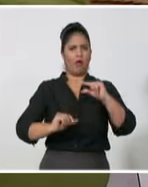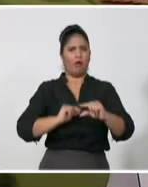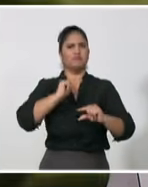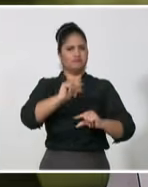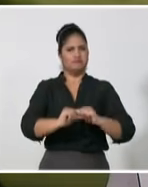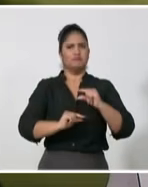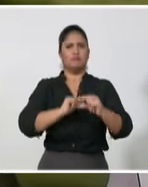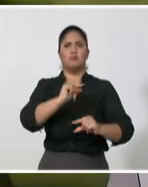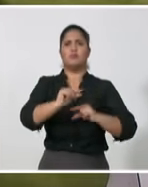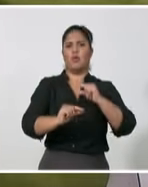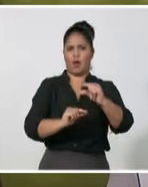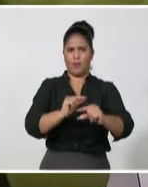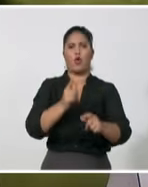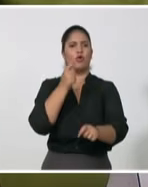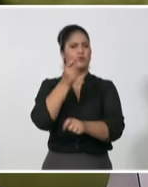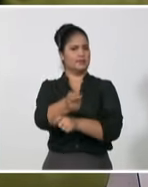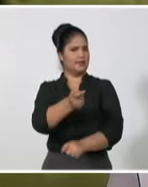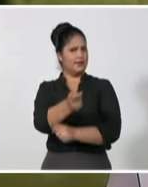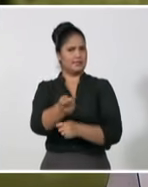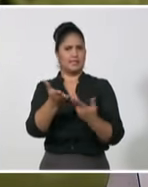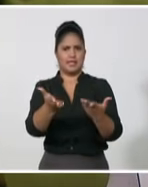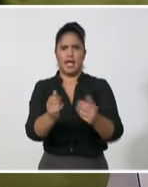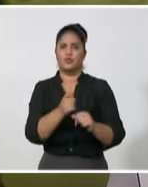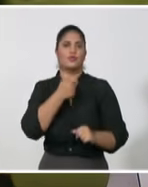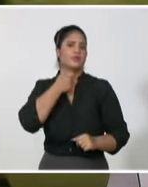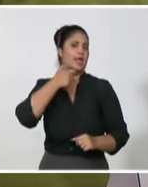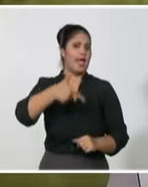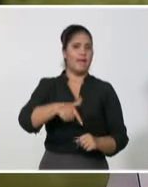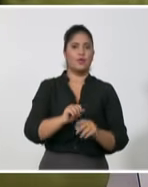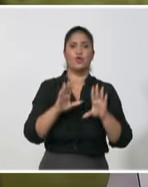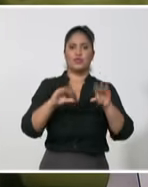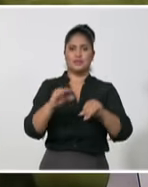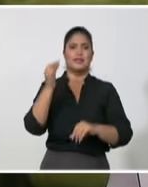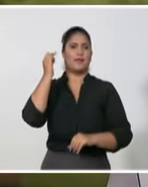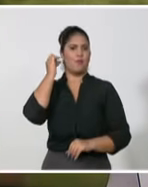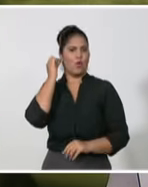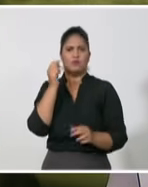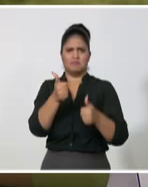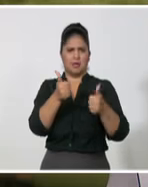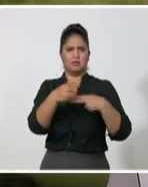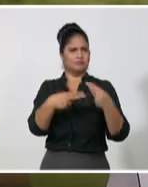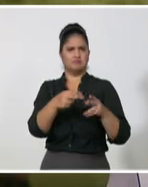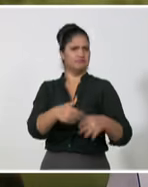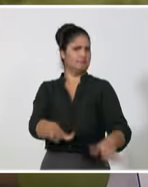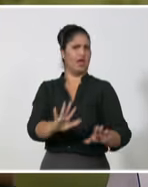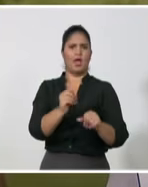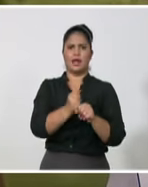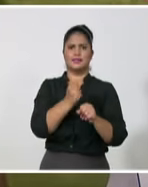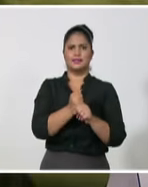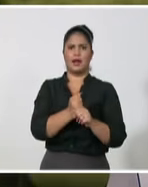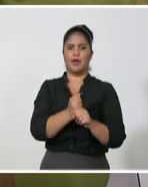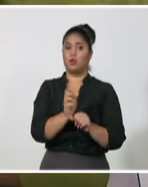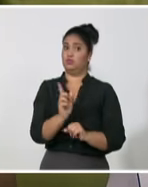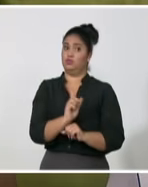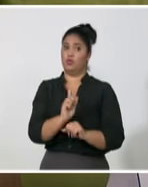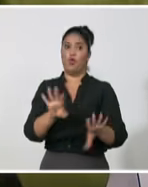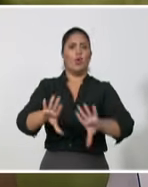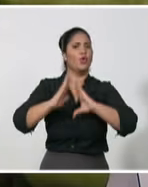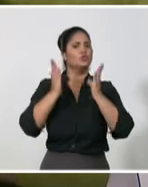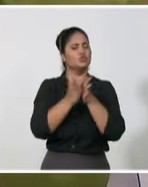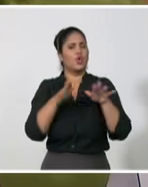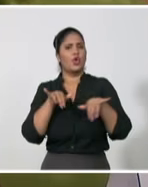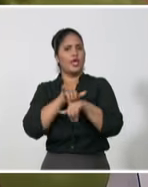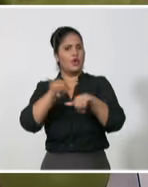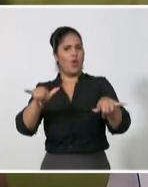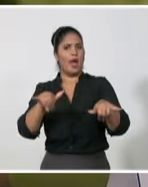por poner un negro no es poner una mujer por poner una mujer todos tenemos las mismas oportunidades y lo que tenemos que